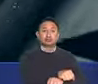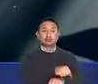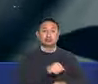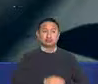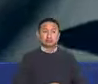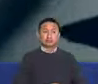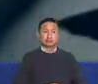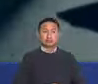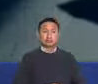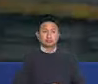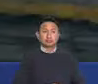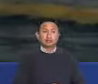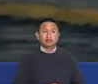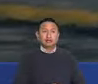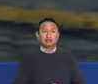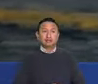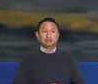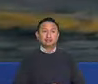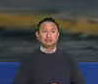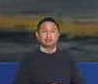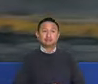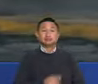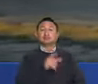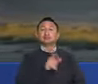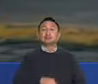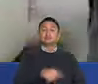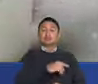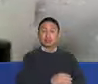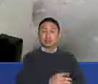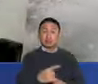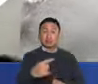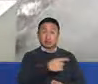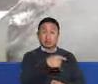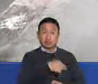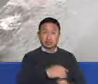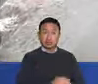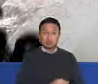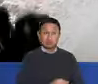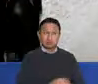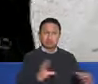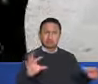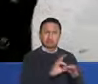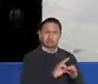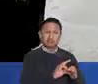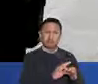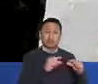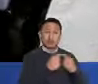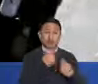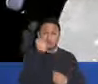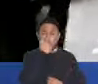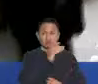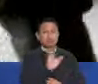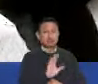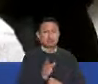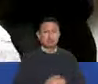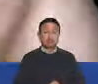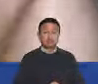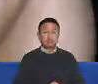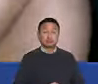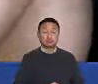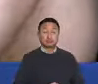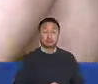ser requerido por la justicia. Sin embargo, este no tendría relación con la narcopolítica, como se lo